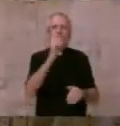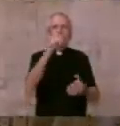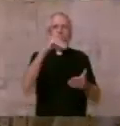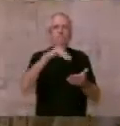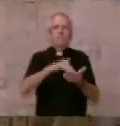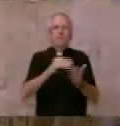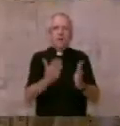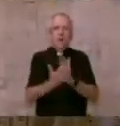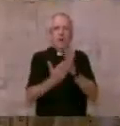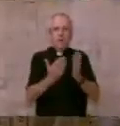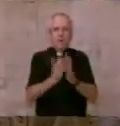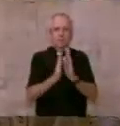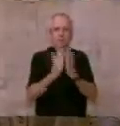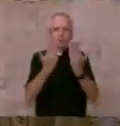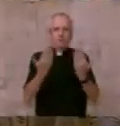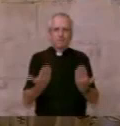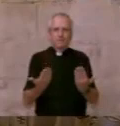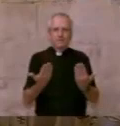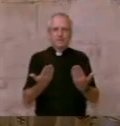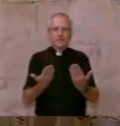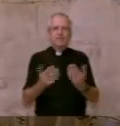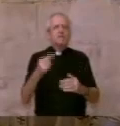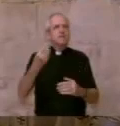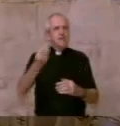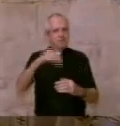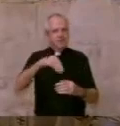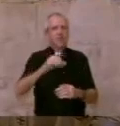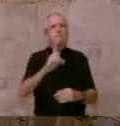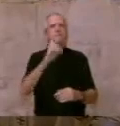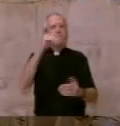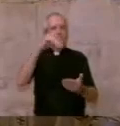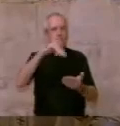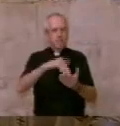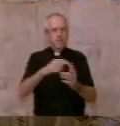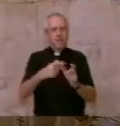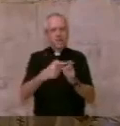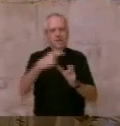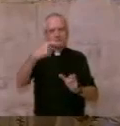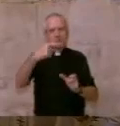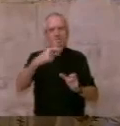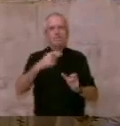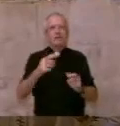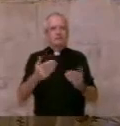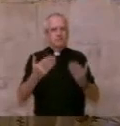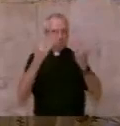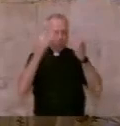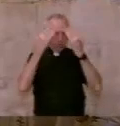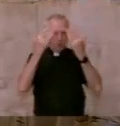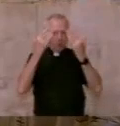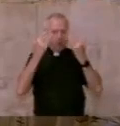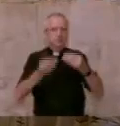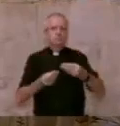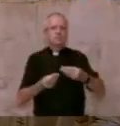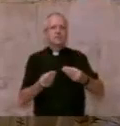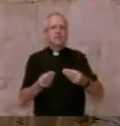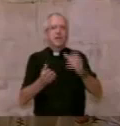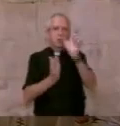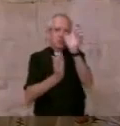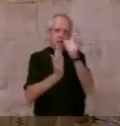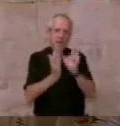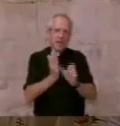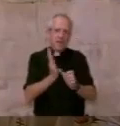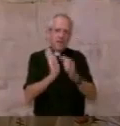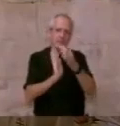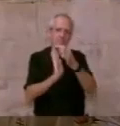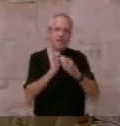la ceremonia y a la vez 1000 estampas conmemorativas que incluyen una